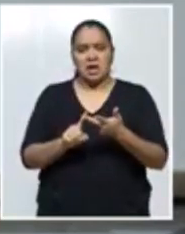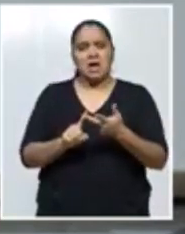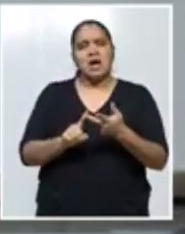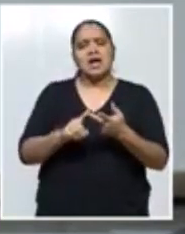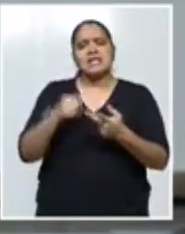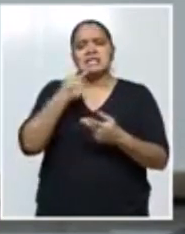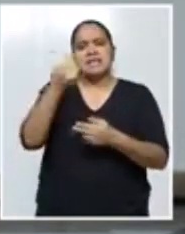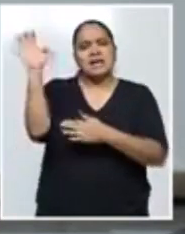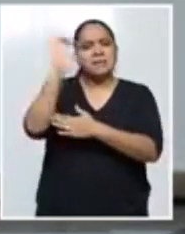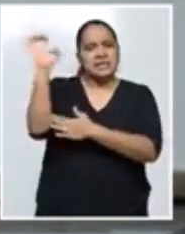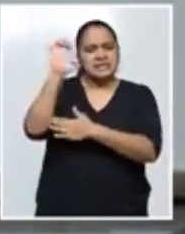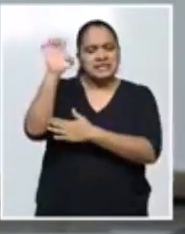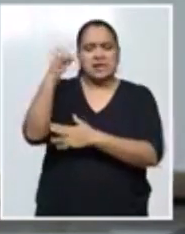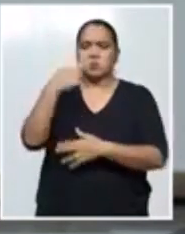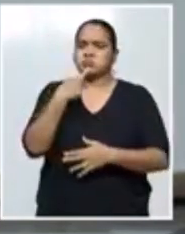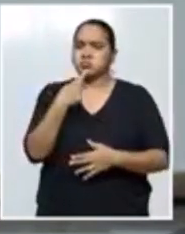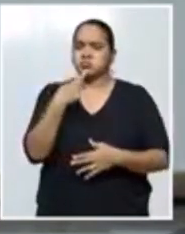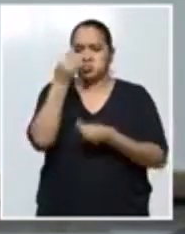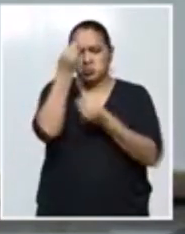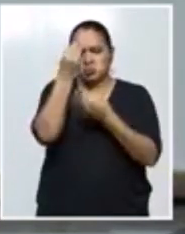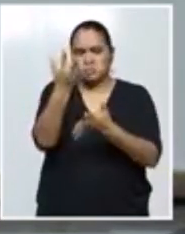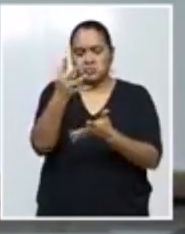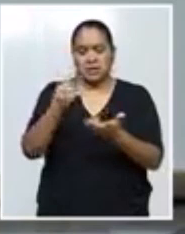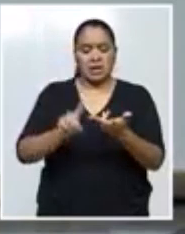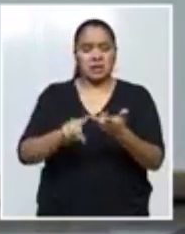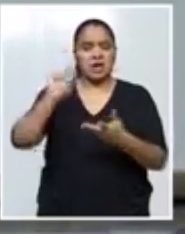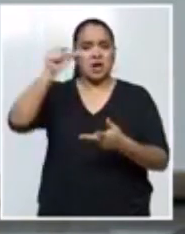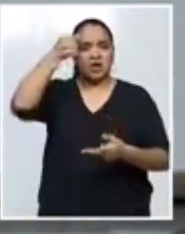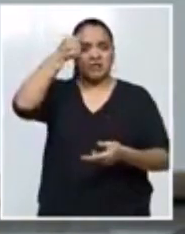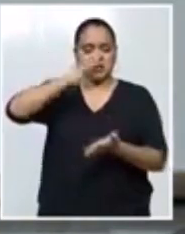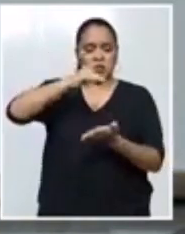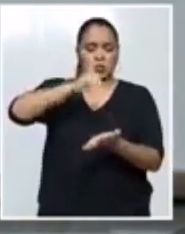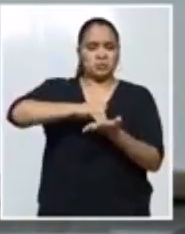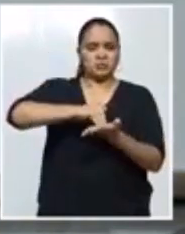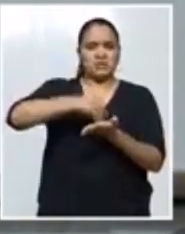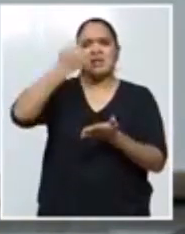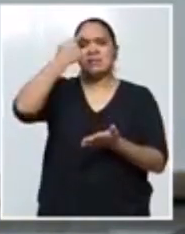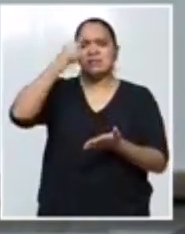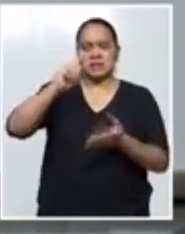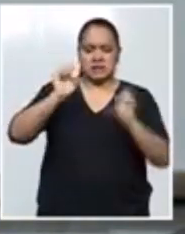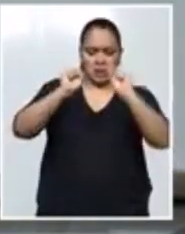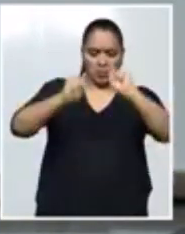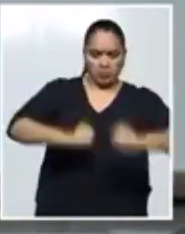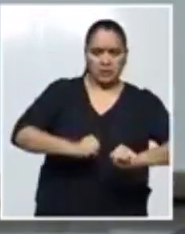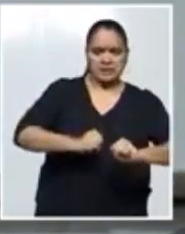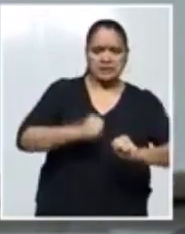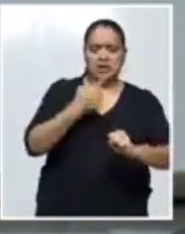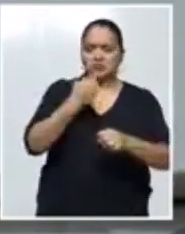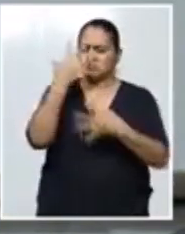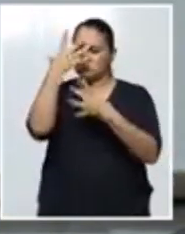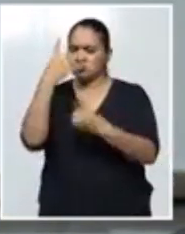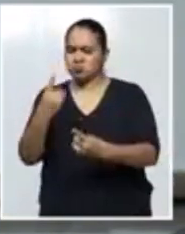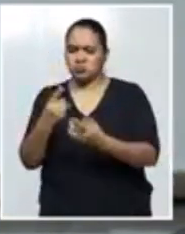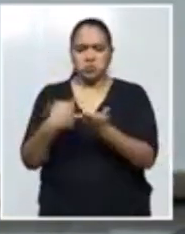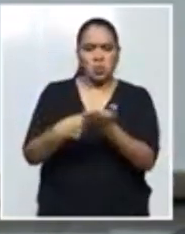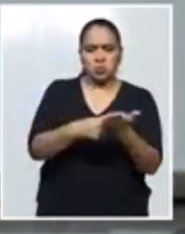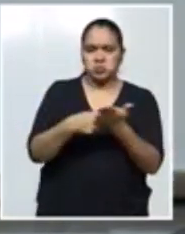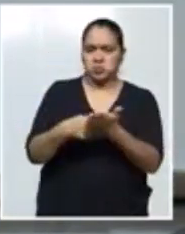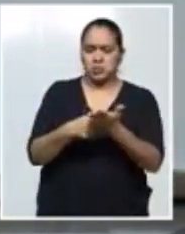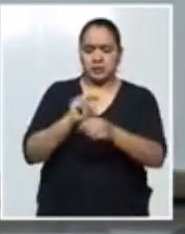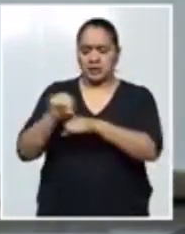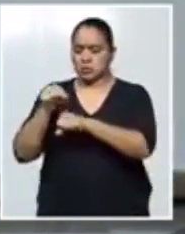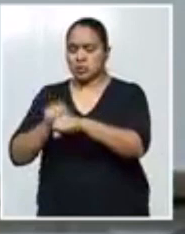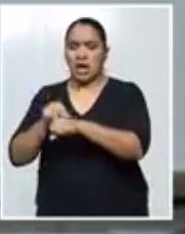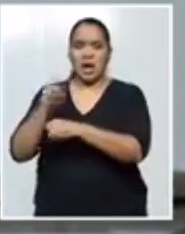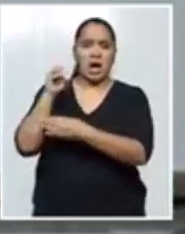como objetivo facultar al gobierno central para que realice acciones tanto a nivel